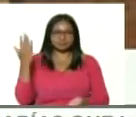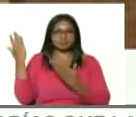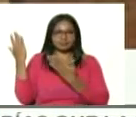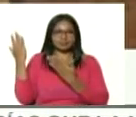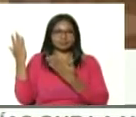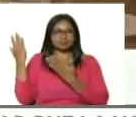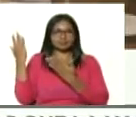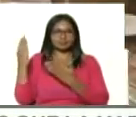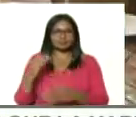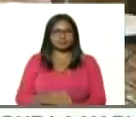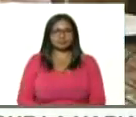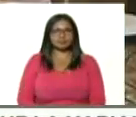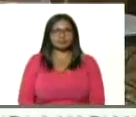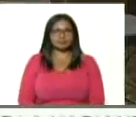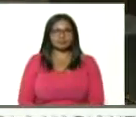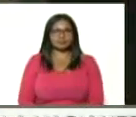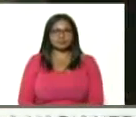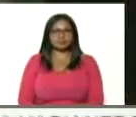video.